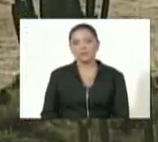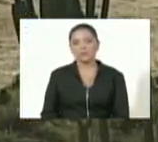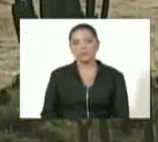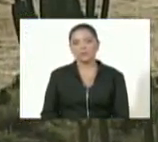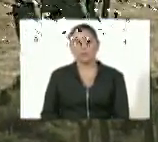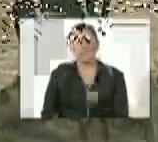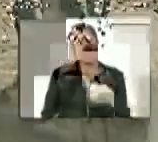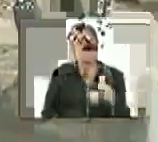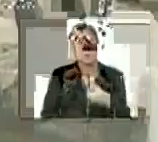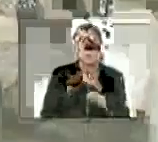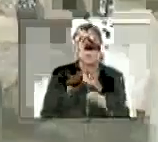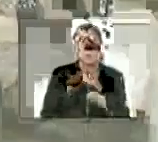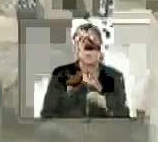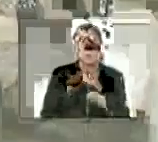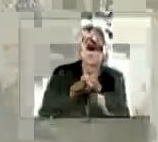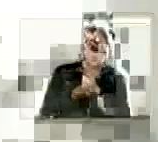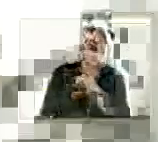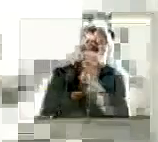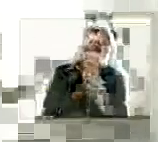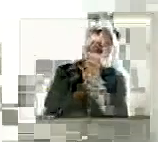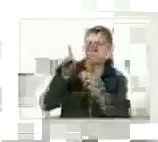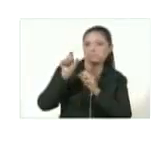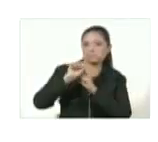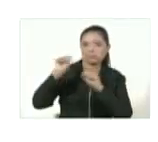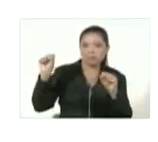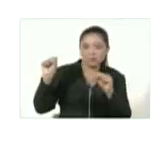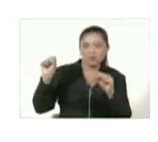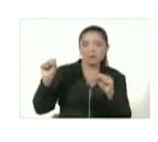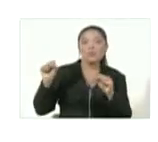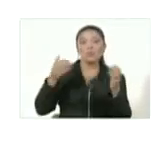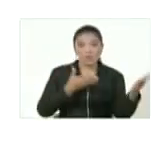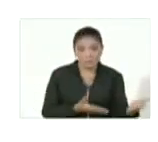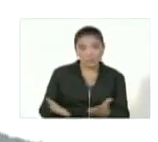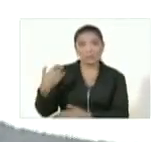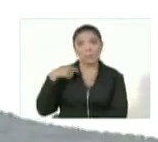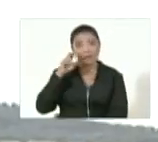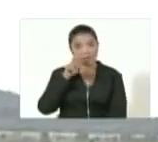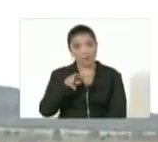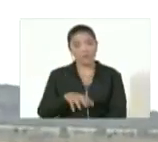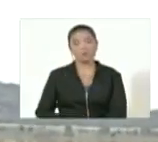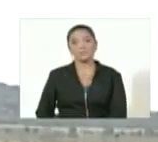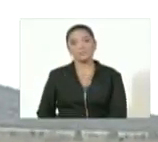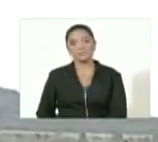de Eagle. Los invito a observar.